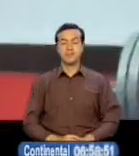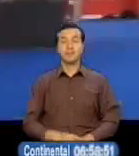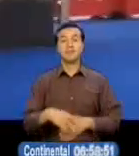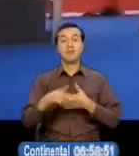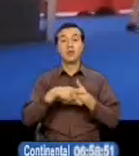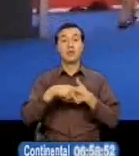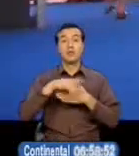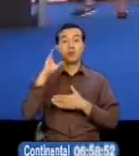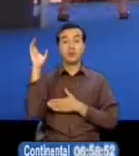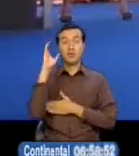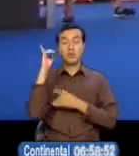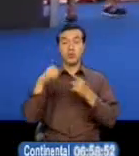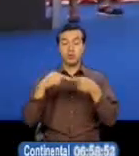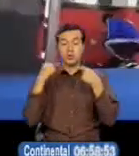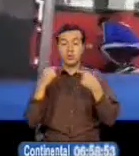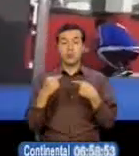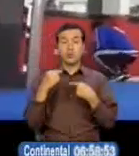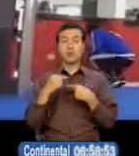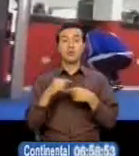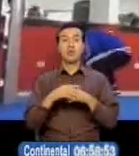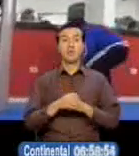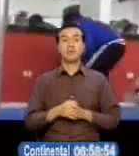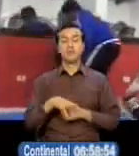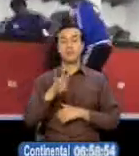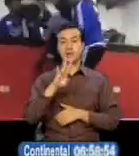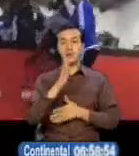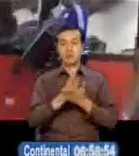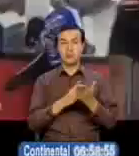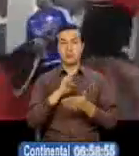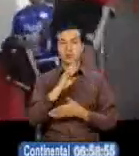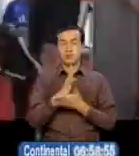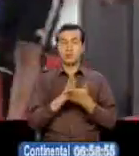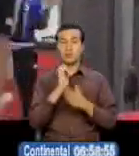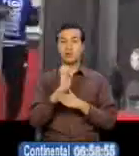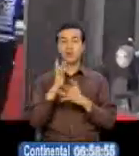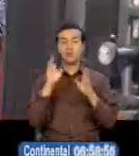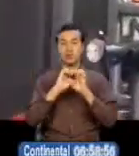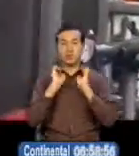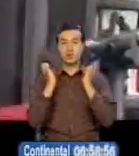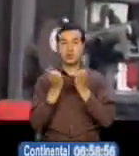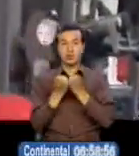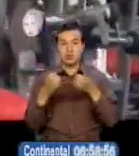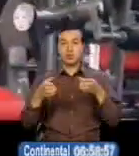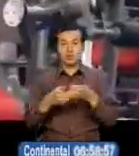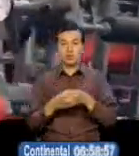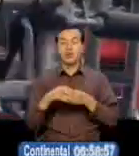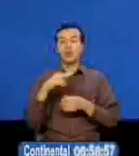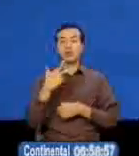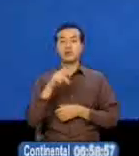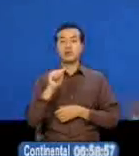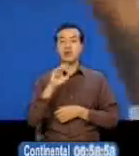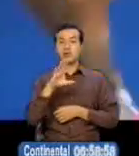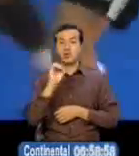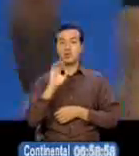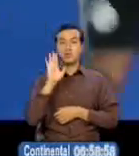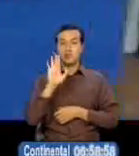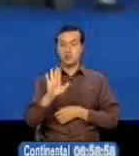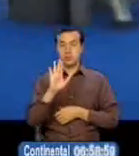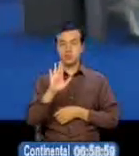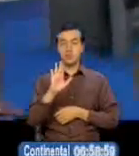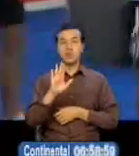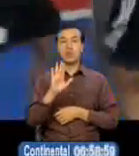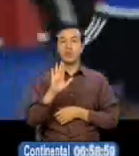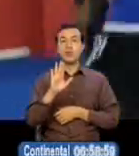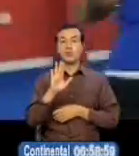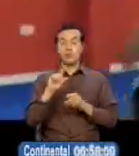y Colombia se jugará desde las 19:30 de Ecuador en el Estadio Defensores del Chaco. El conjunto dirigido por Francisco